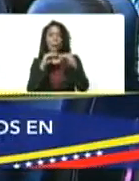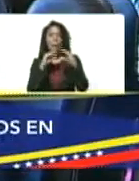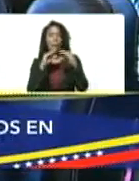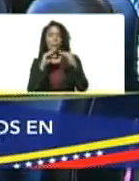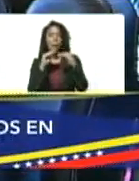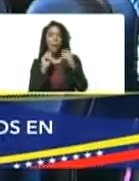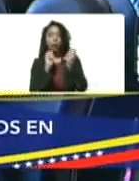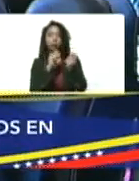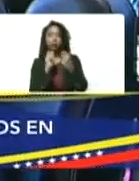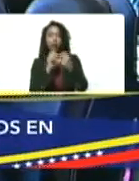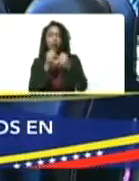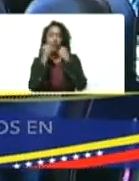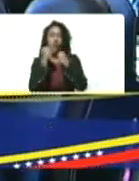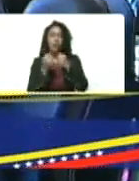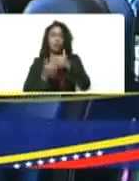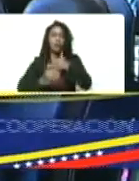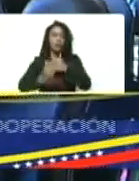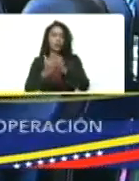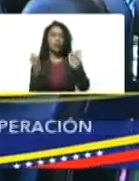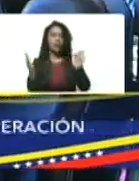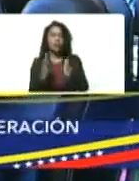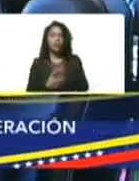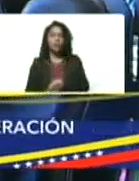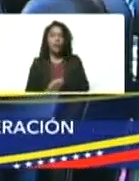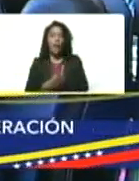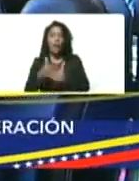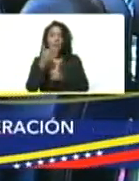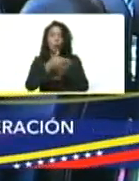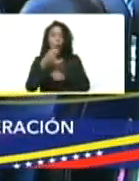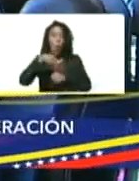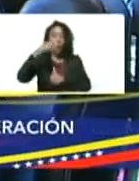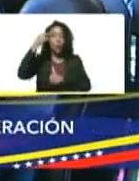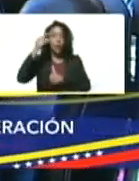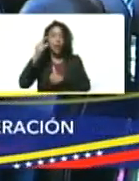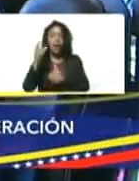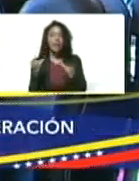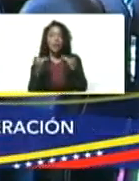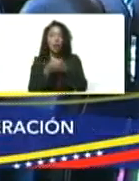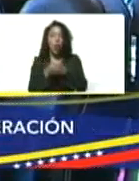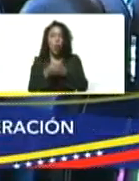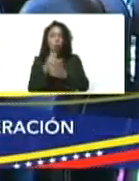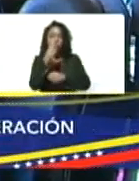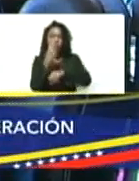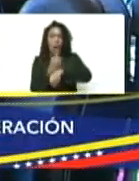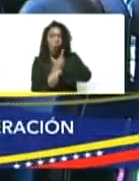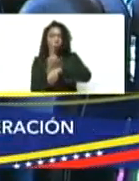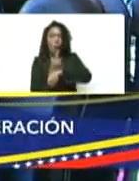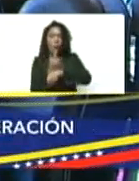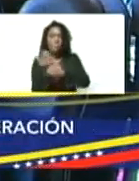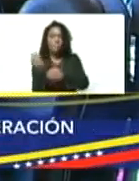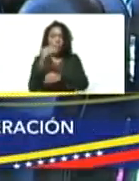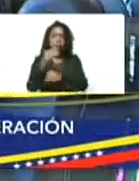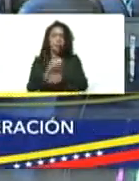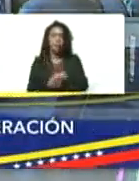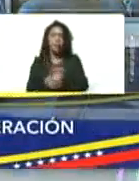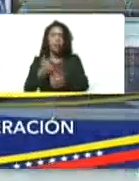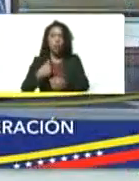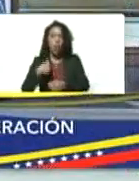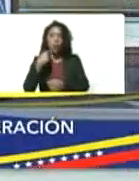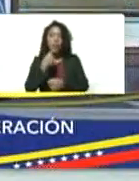en intensa y extensa y luego el día de hoy hemos tenido una reunión de más de una hora y yo le